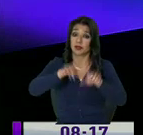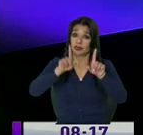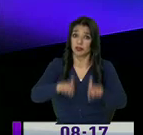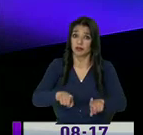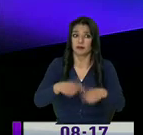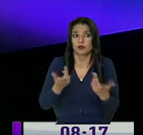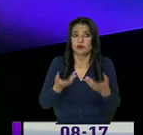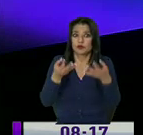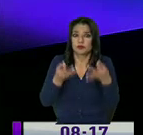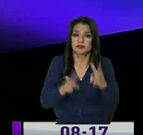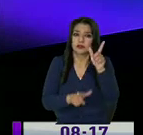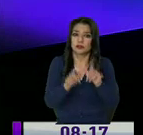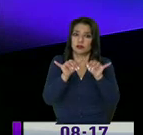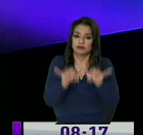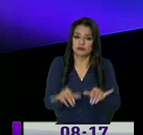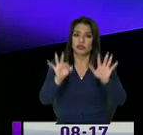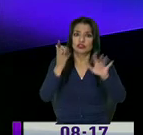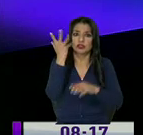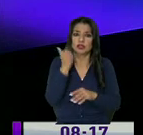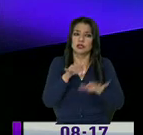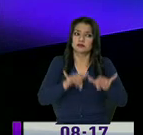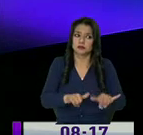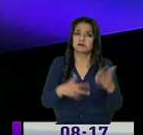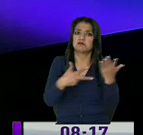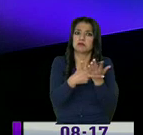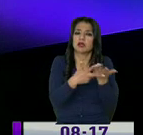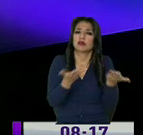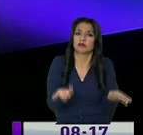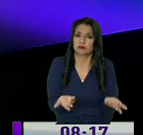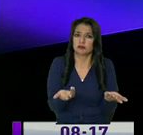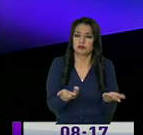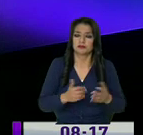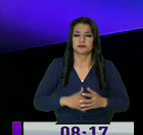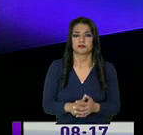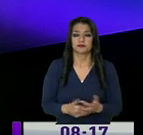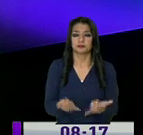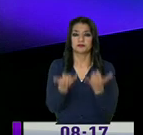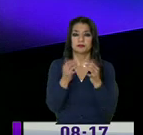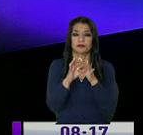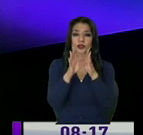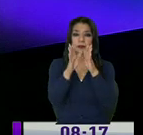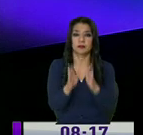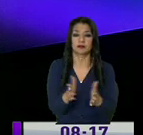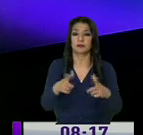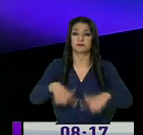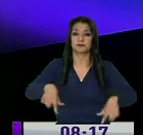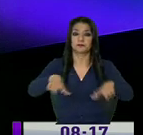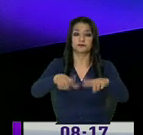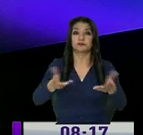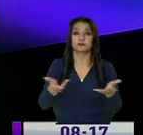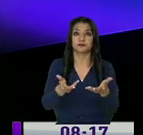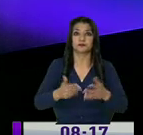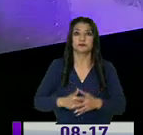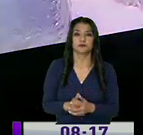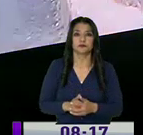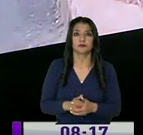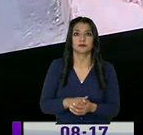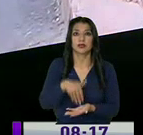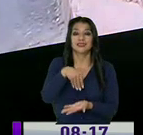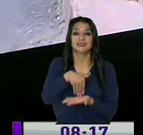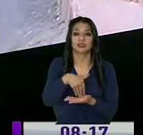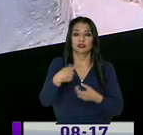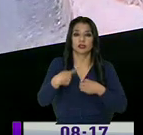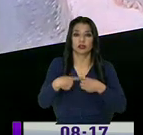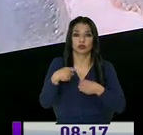justo que personas se queden 8 o 10. En fin, ya sabremos. Andrea Orbe. Vamos contigo, se encuentra en el centro de la ciudad. Andreita, he